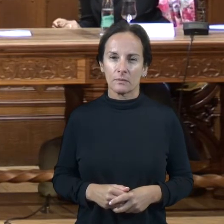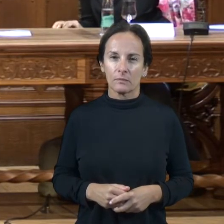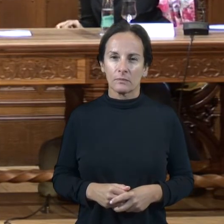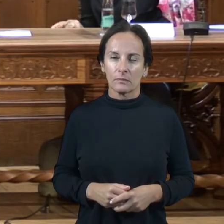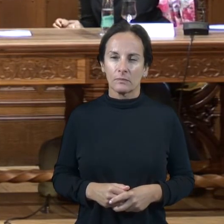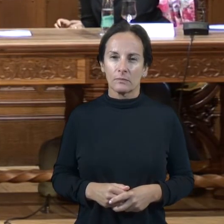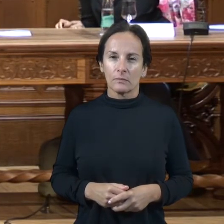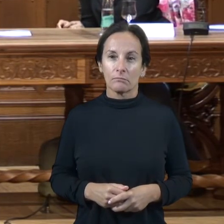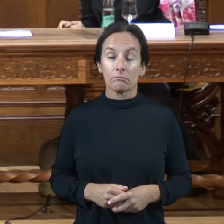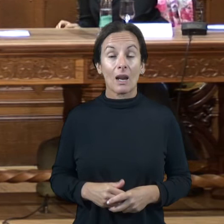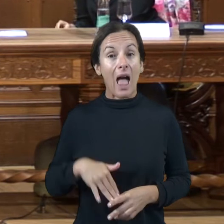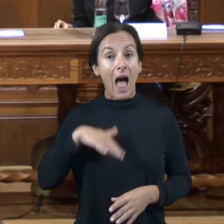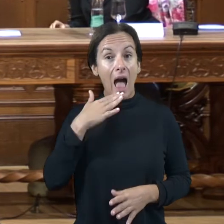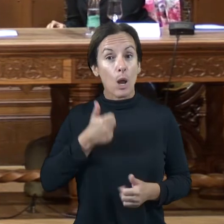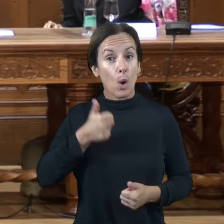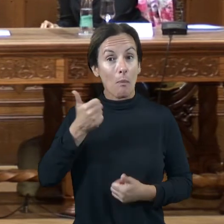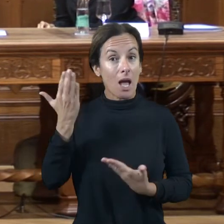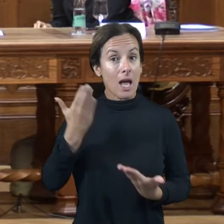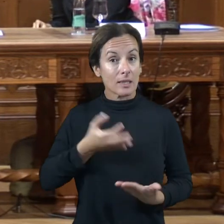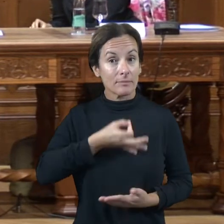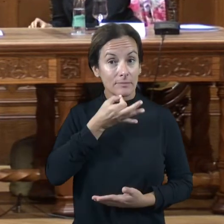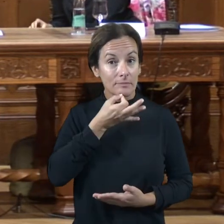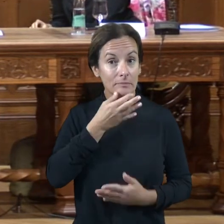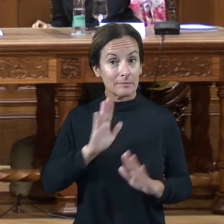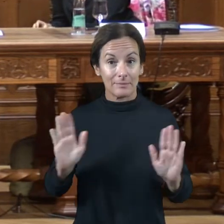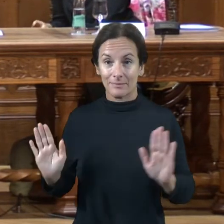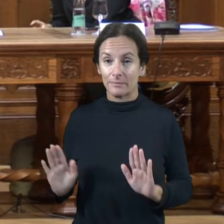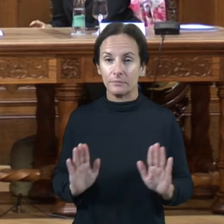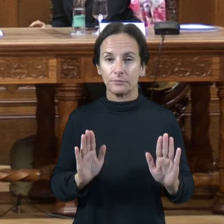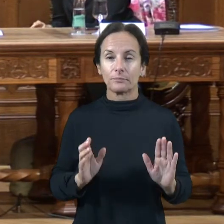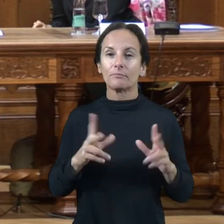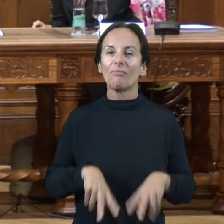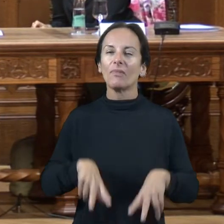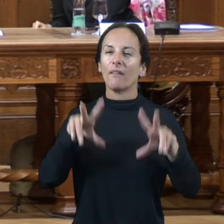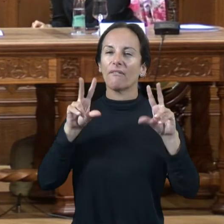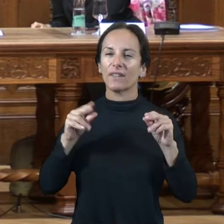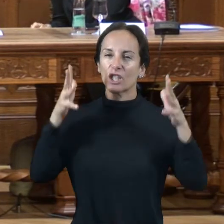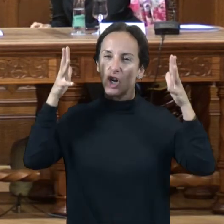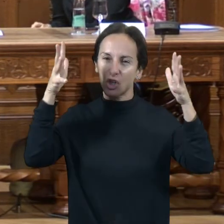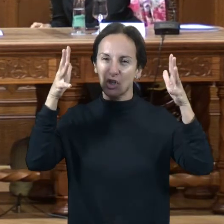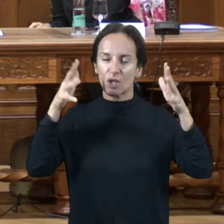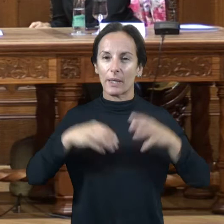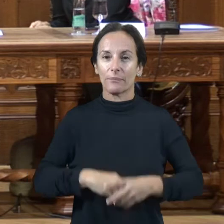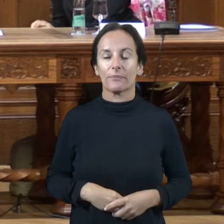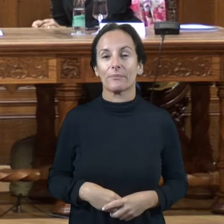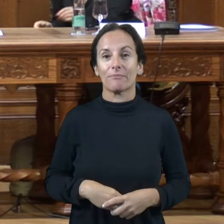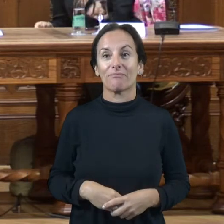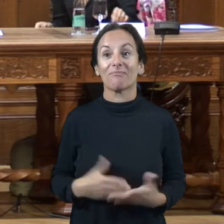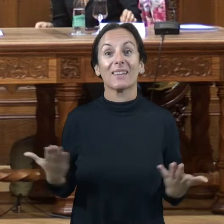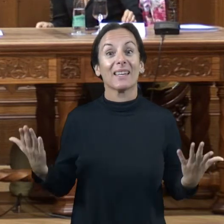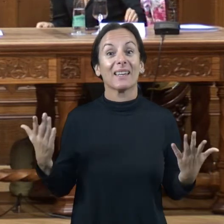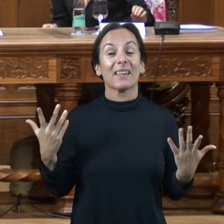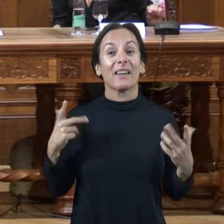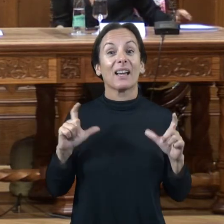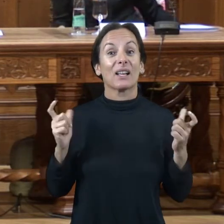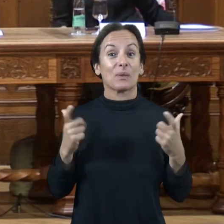una aportación más no y de la sección en esa sesión si pot semblar faremos una fotografía en el pati de abajo